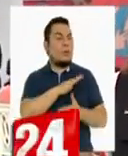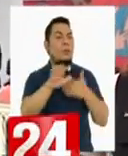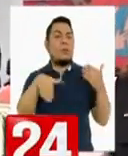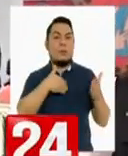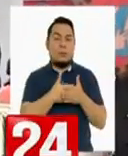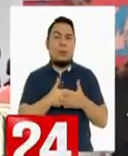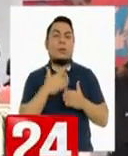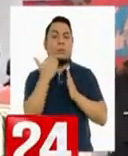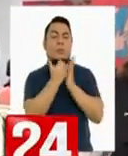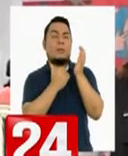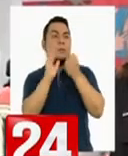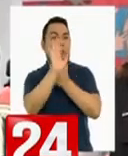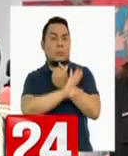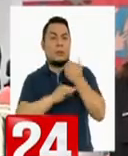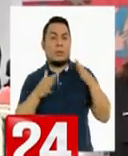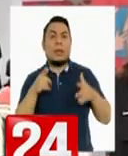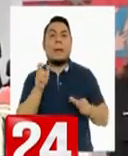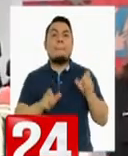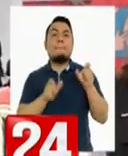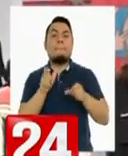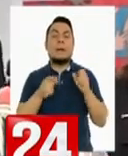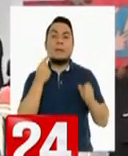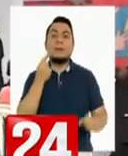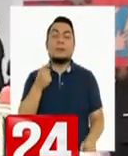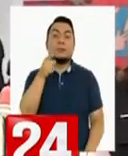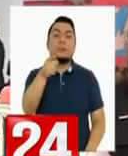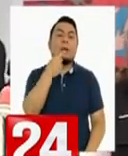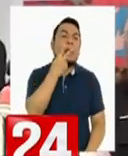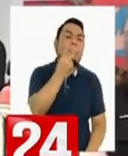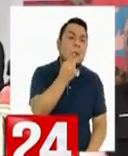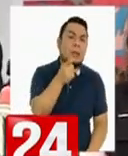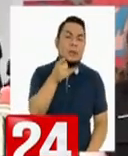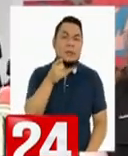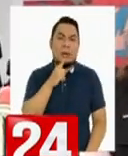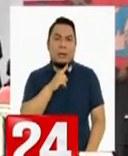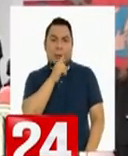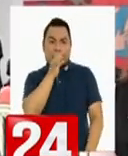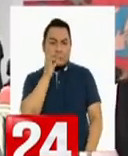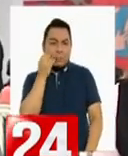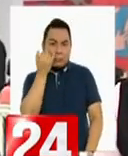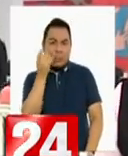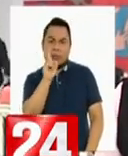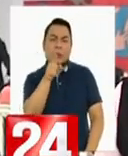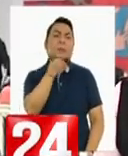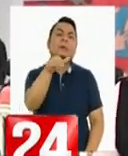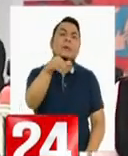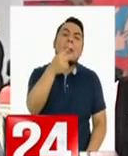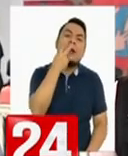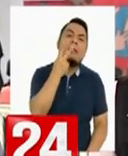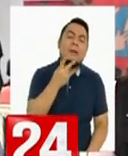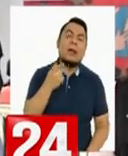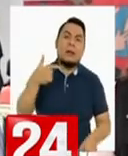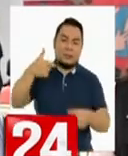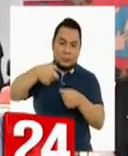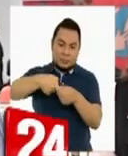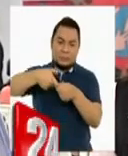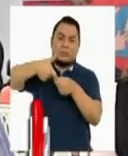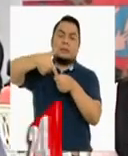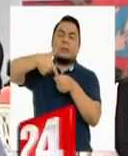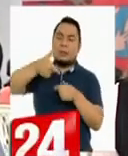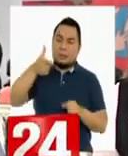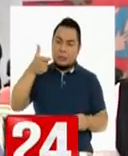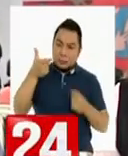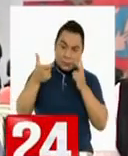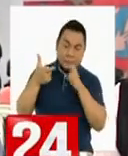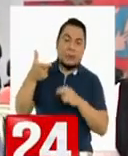los protocolos establecidos existen y se están cumpliendo en la gran mayoría. En aquellos casos que no se